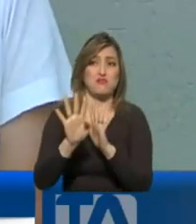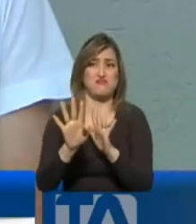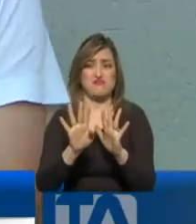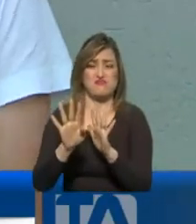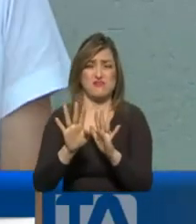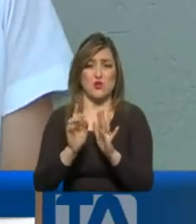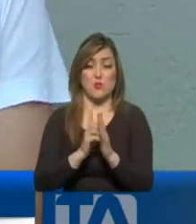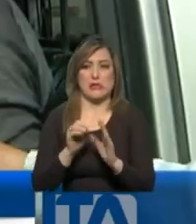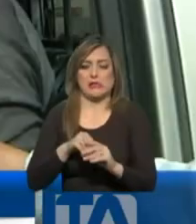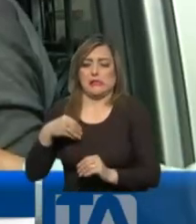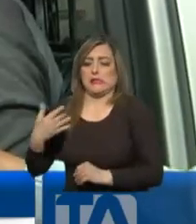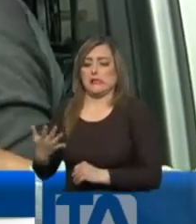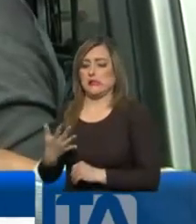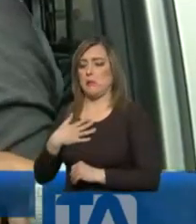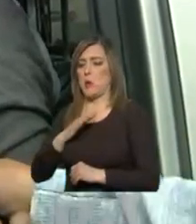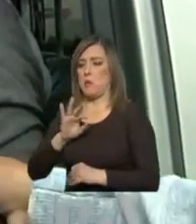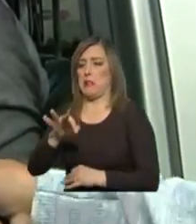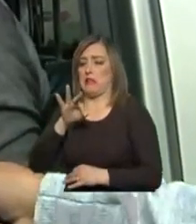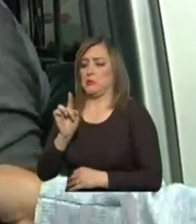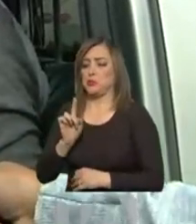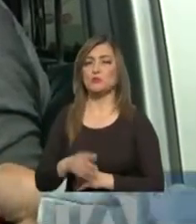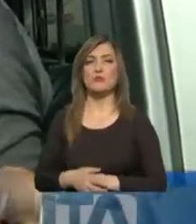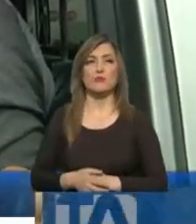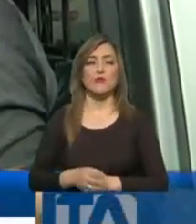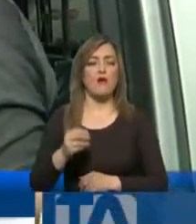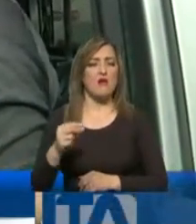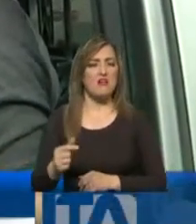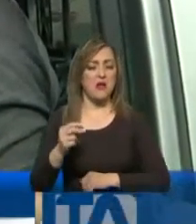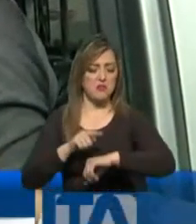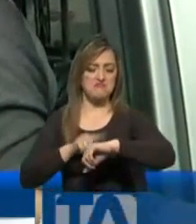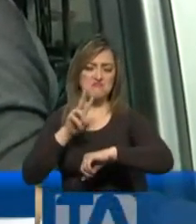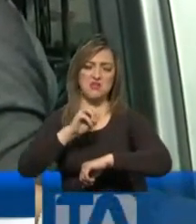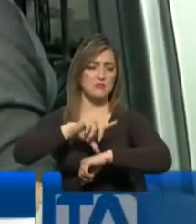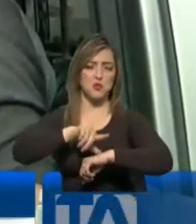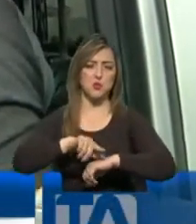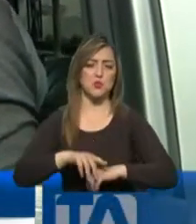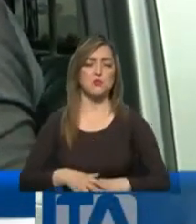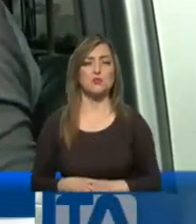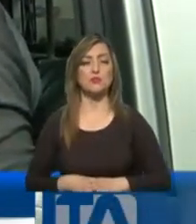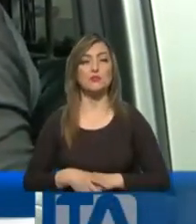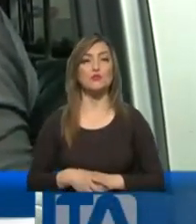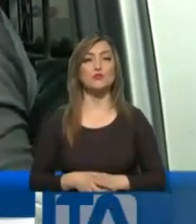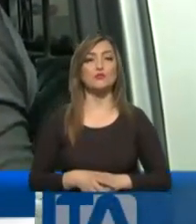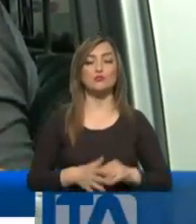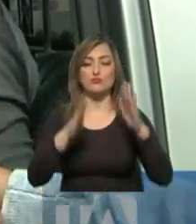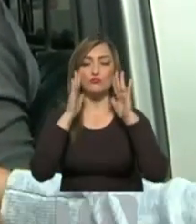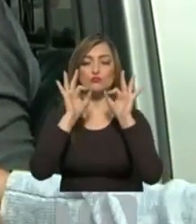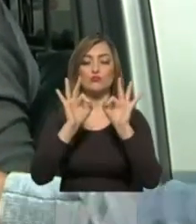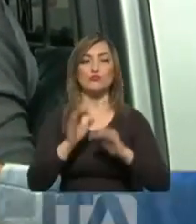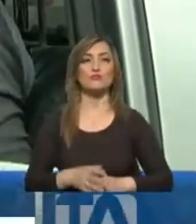para evitar un poco la aglomeración. Estuvo muy rápido, me demoré aproximadamente 20 minutos, buena la